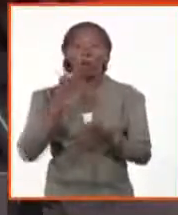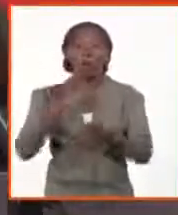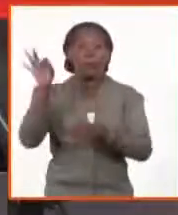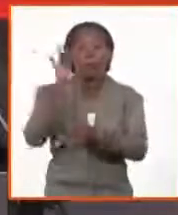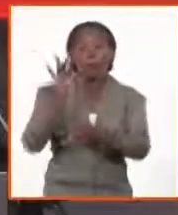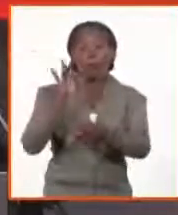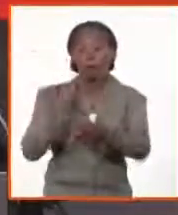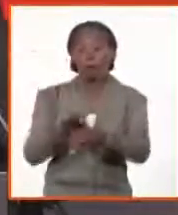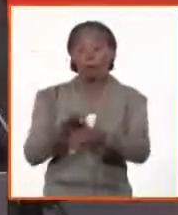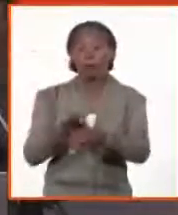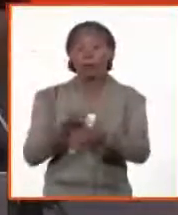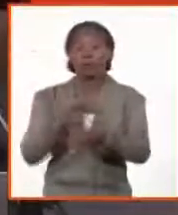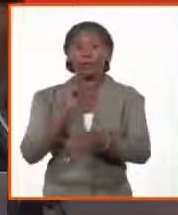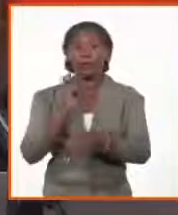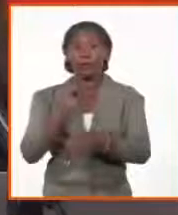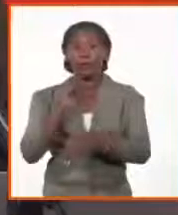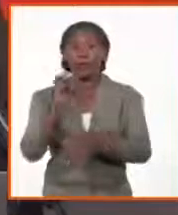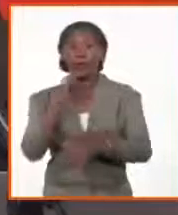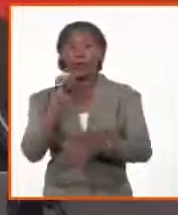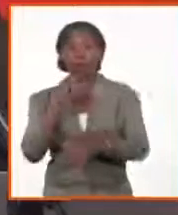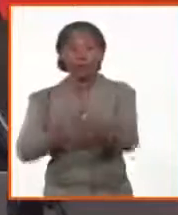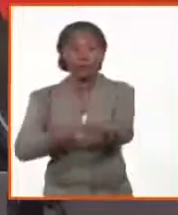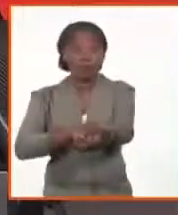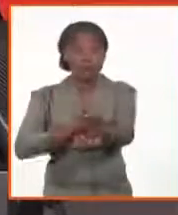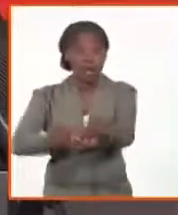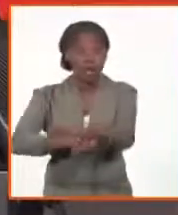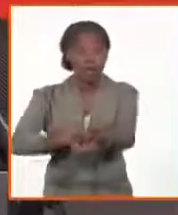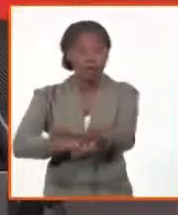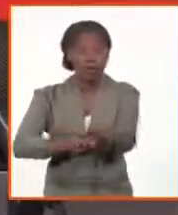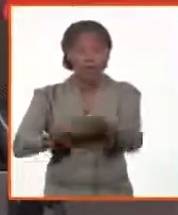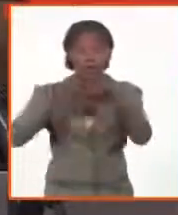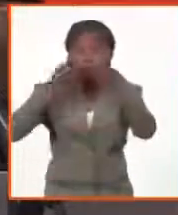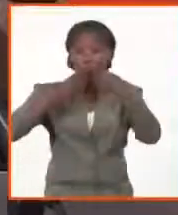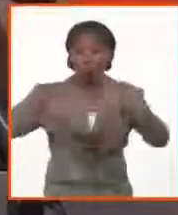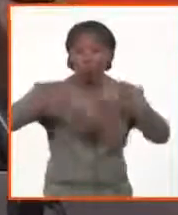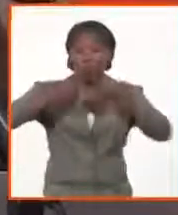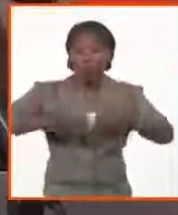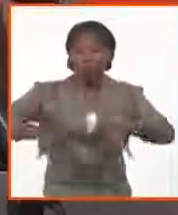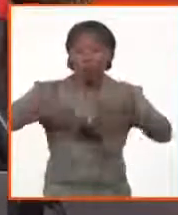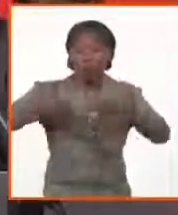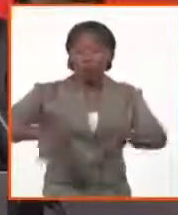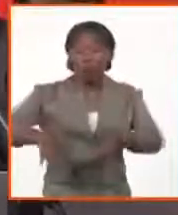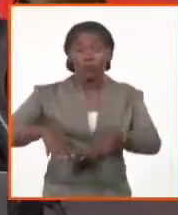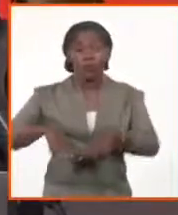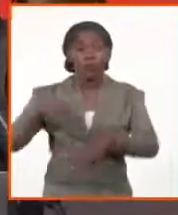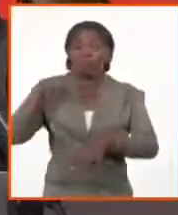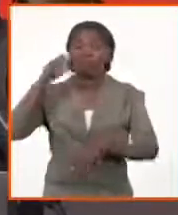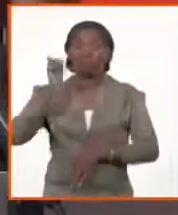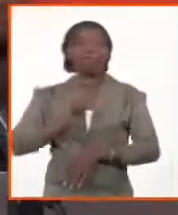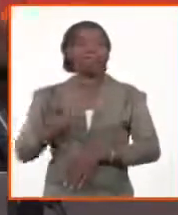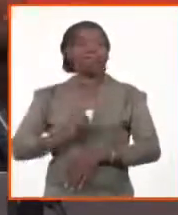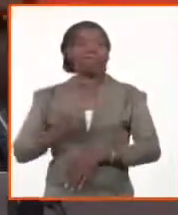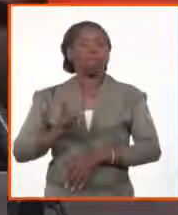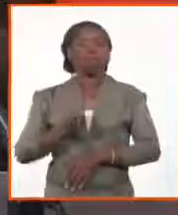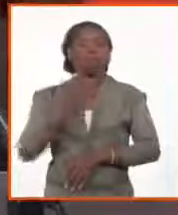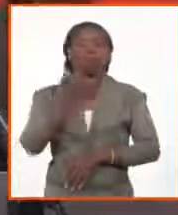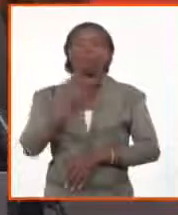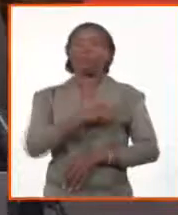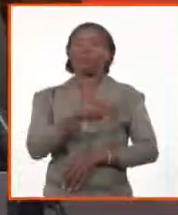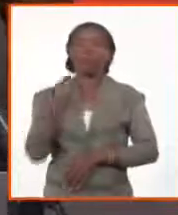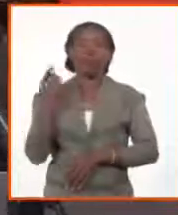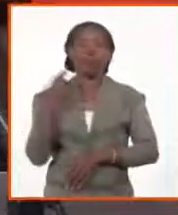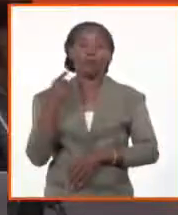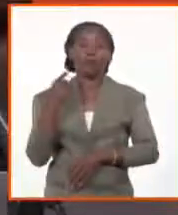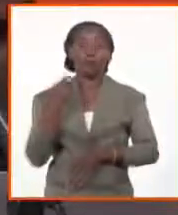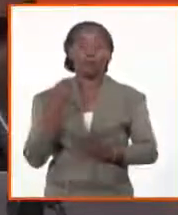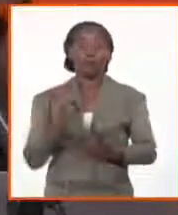hacer un alto a decir que mencionaba el año 81 a nosotros los cubanos nos llegó la nos llegó el dengue